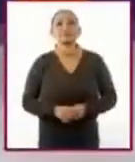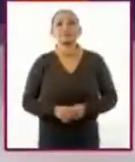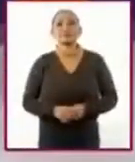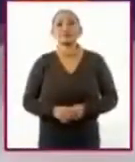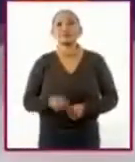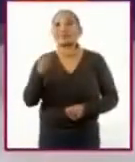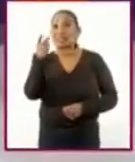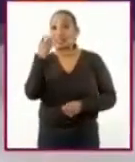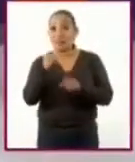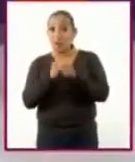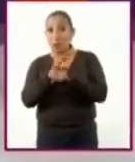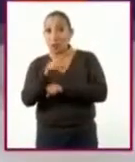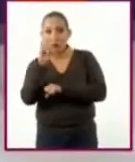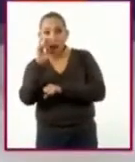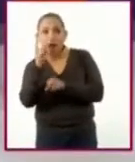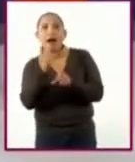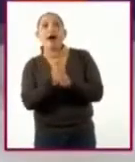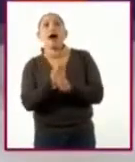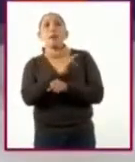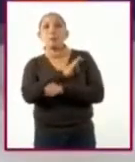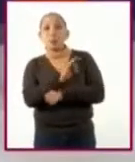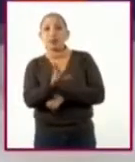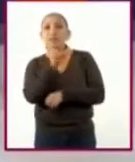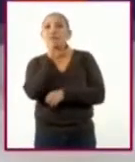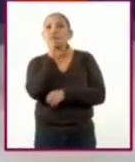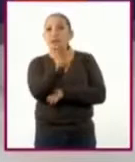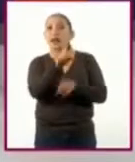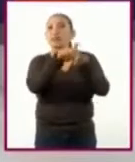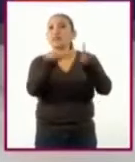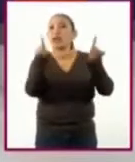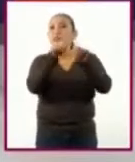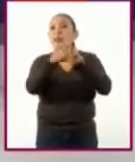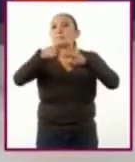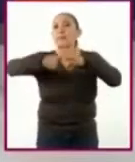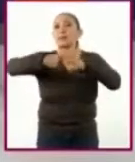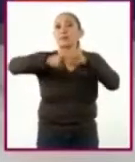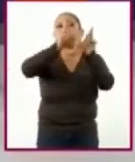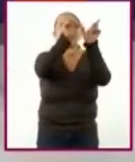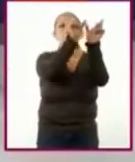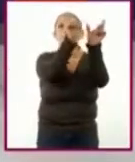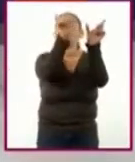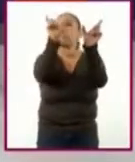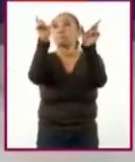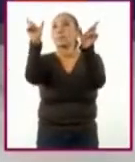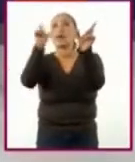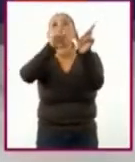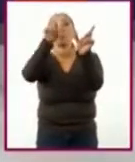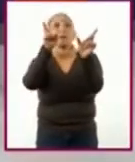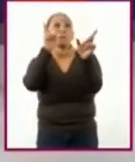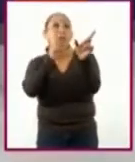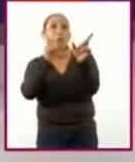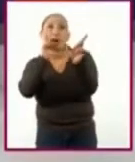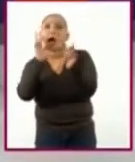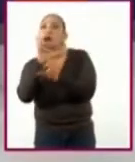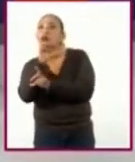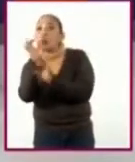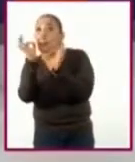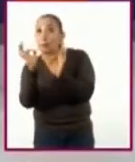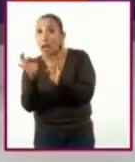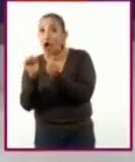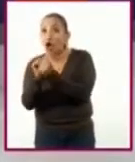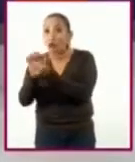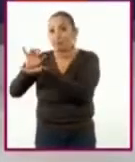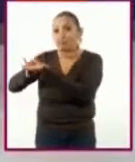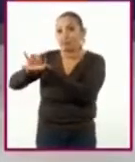Con esta información es posible resolver diferentes enunciados matemáticos y luego verificar los resultados con la